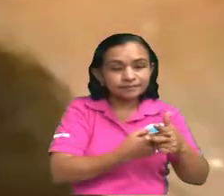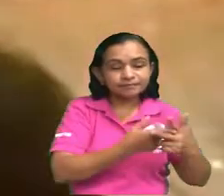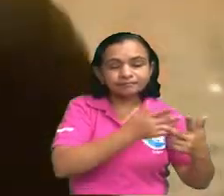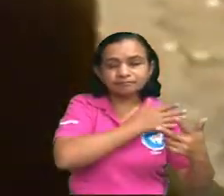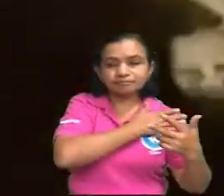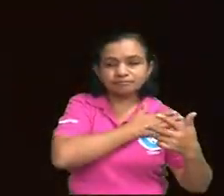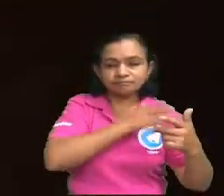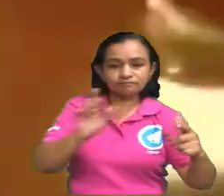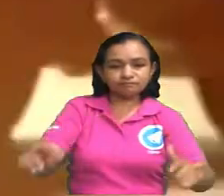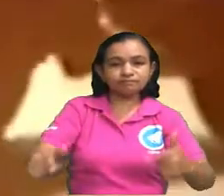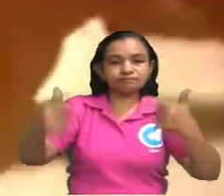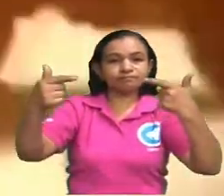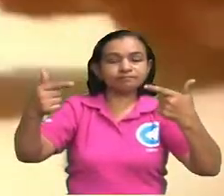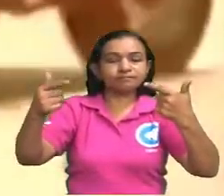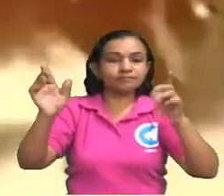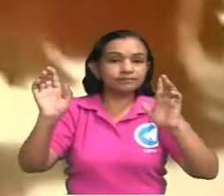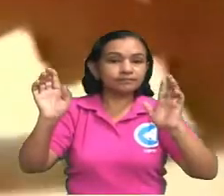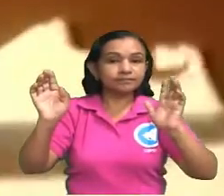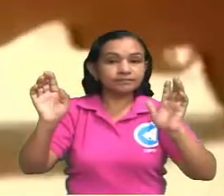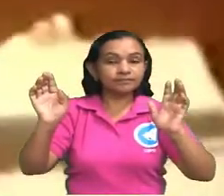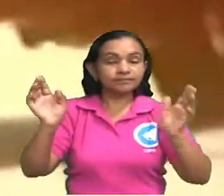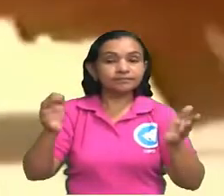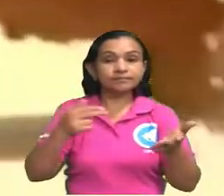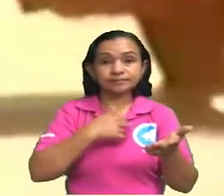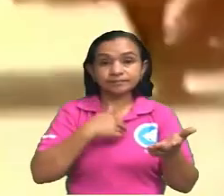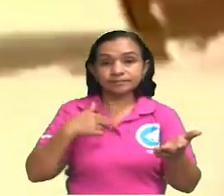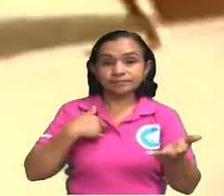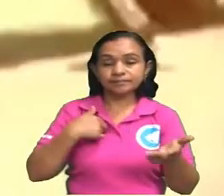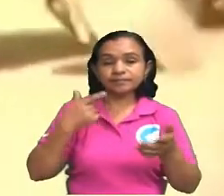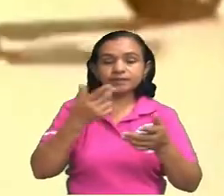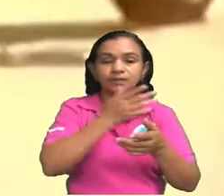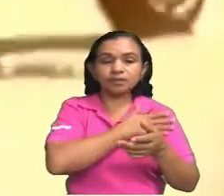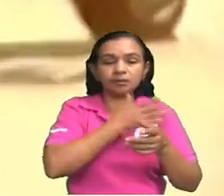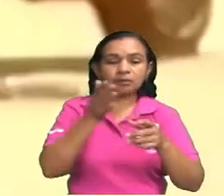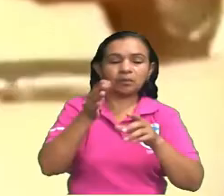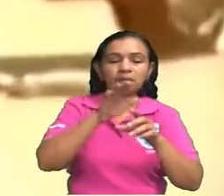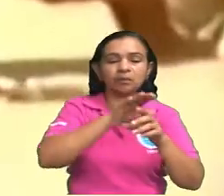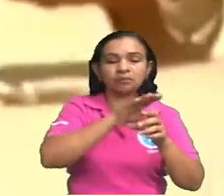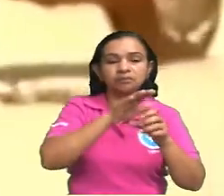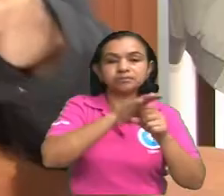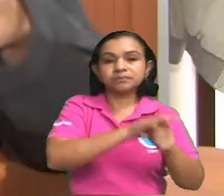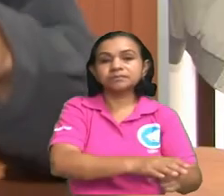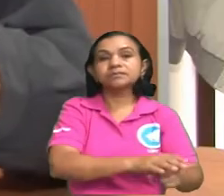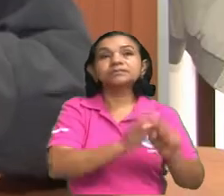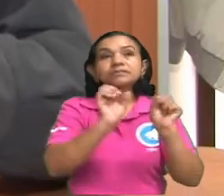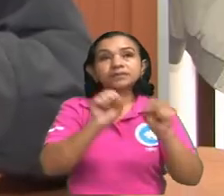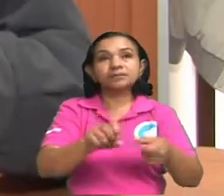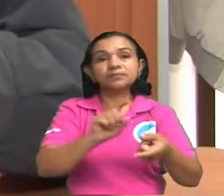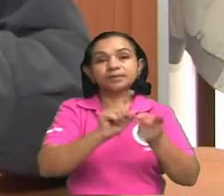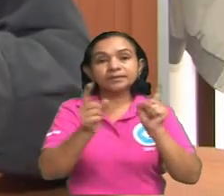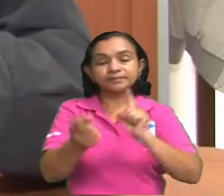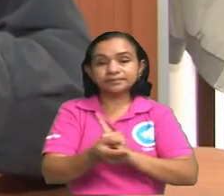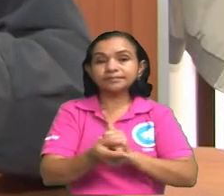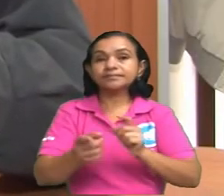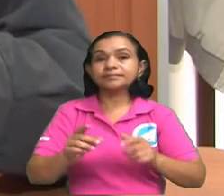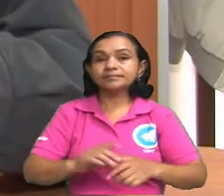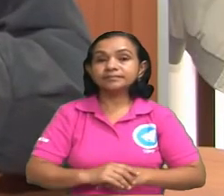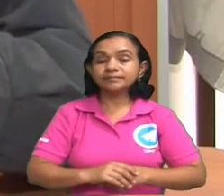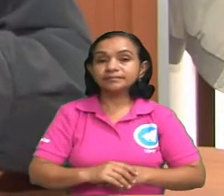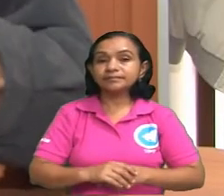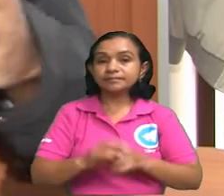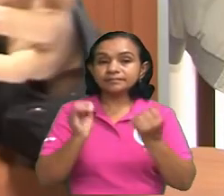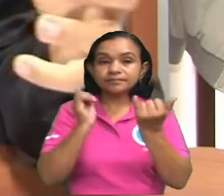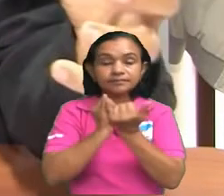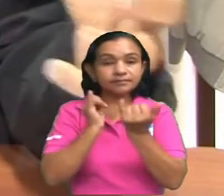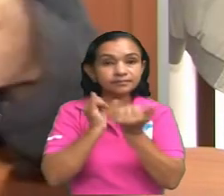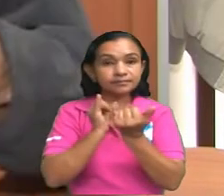dictadura, a la cual es derrocado Anastasio Somoza. Además de que también